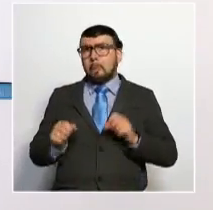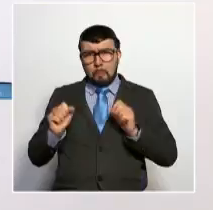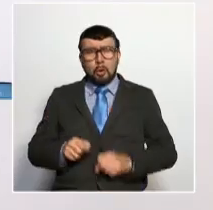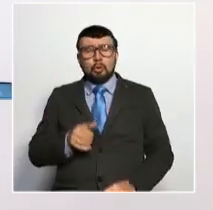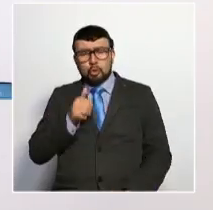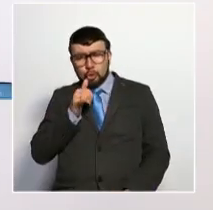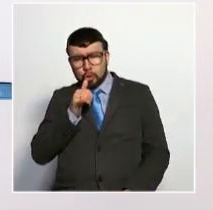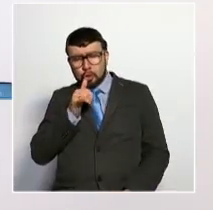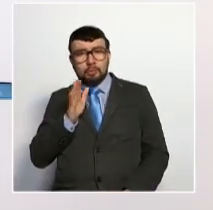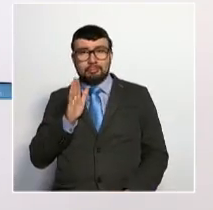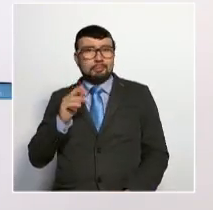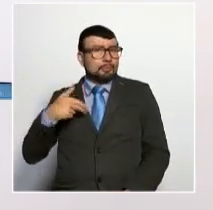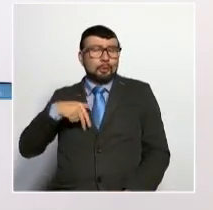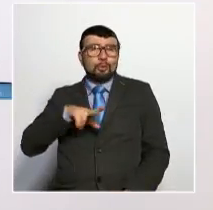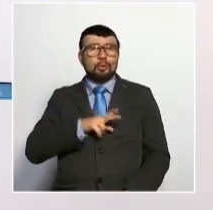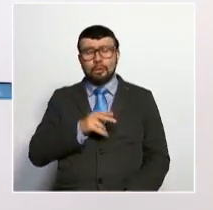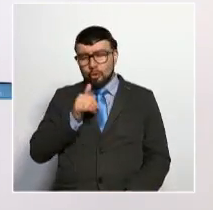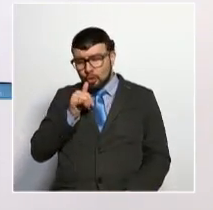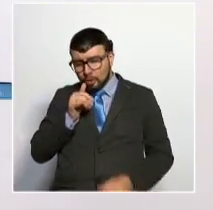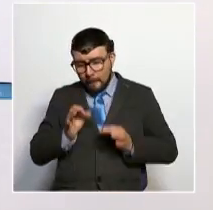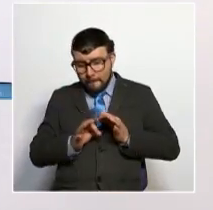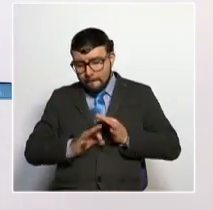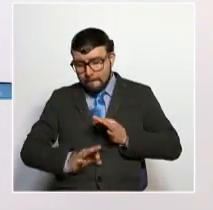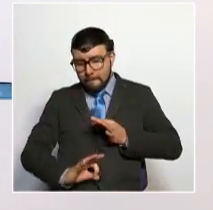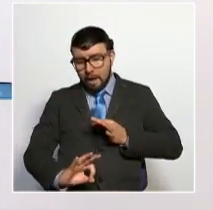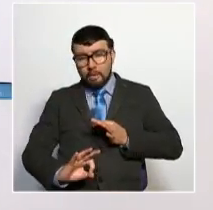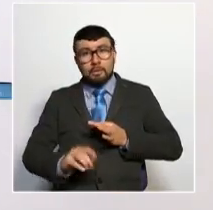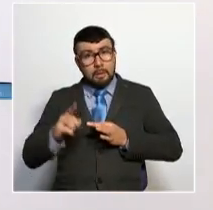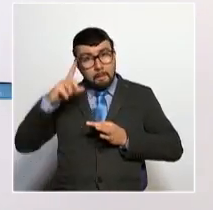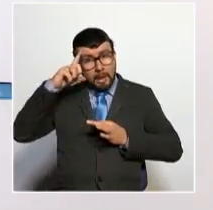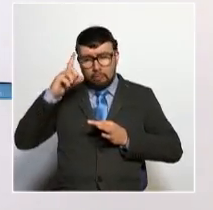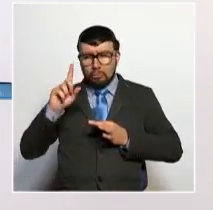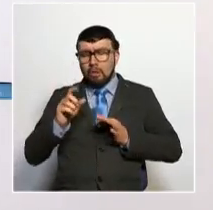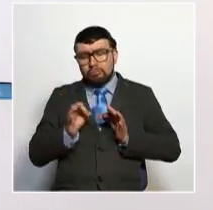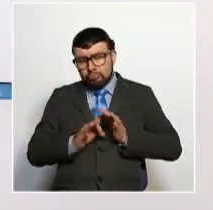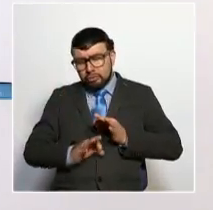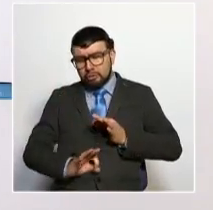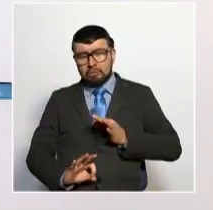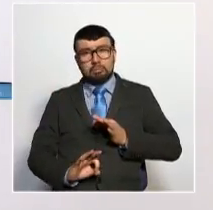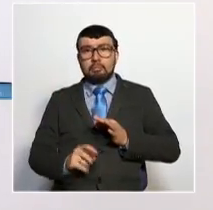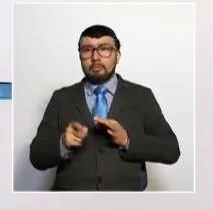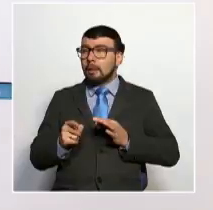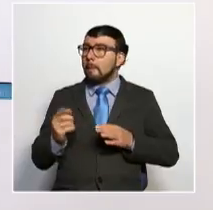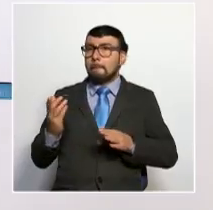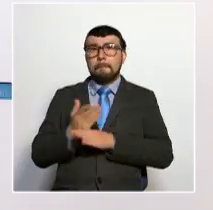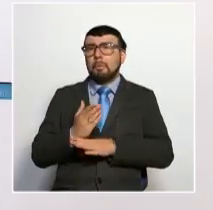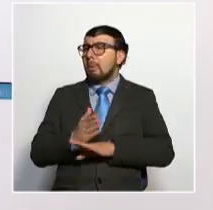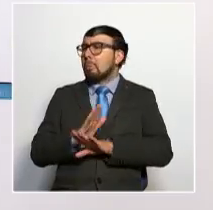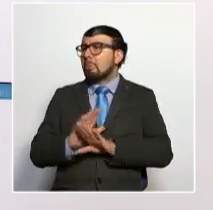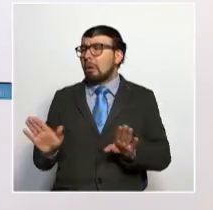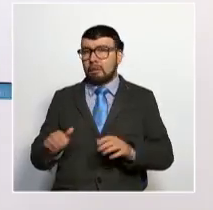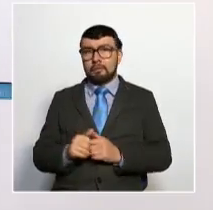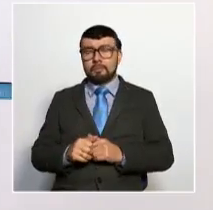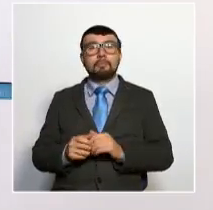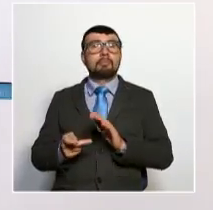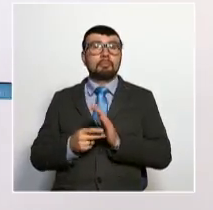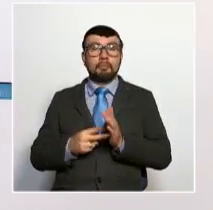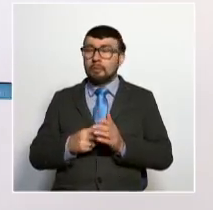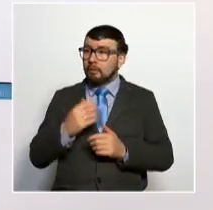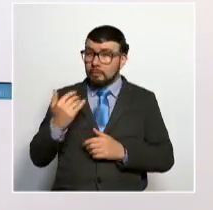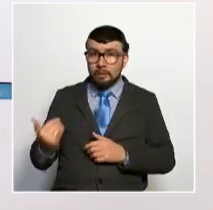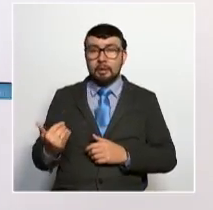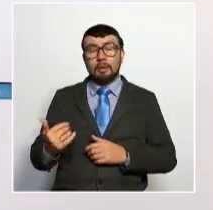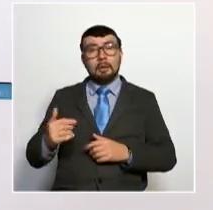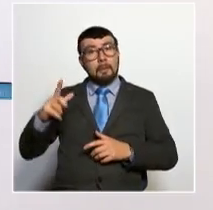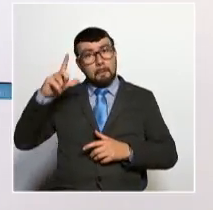porque nosotras orinamos por la uretra, no por la vagina, y entonces no va a tener ningún problema al respecto. Simplemente se cierra la